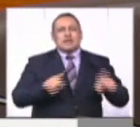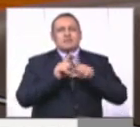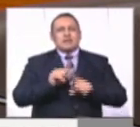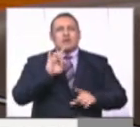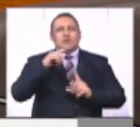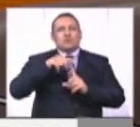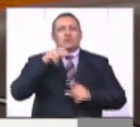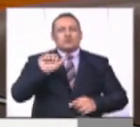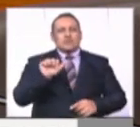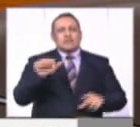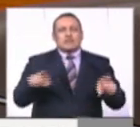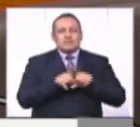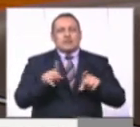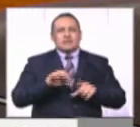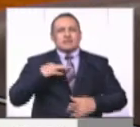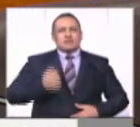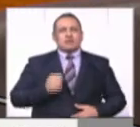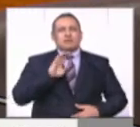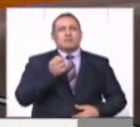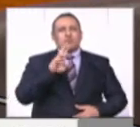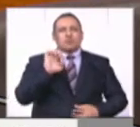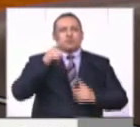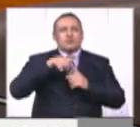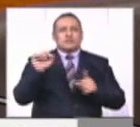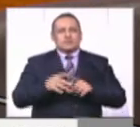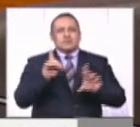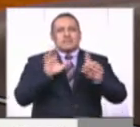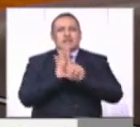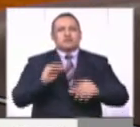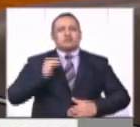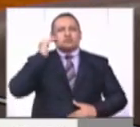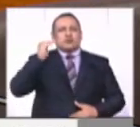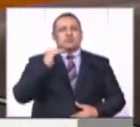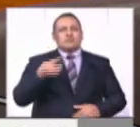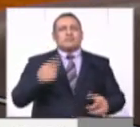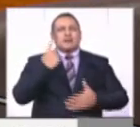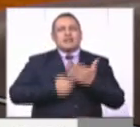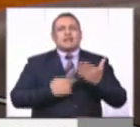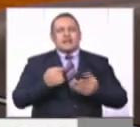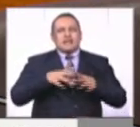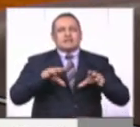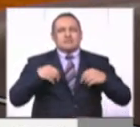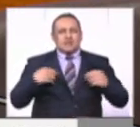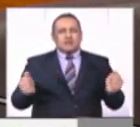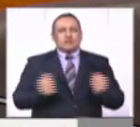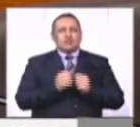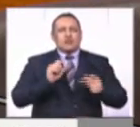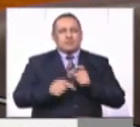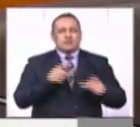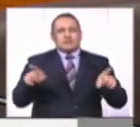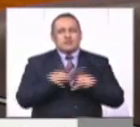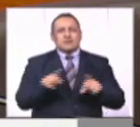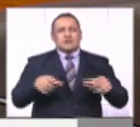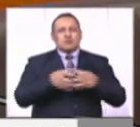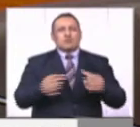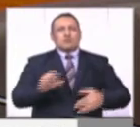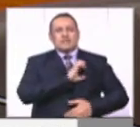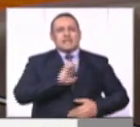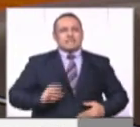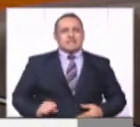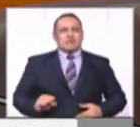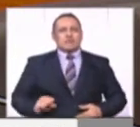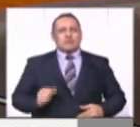llegando la señora B sacado un decreto supremo para permitirle a los ciudadanos salvadoreños entrar al